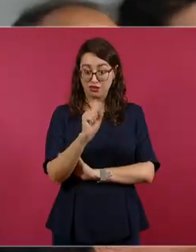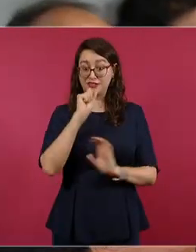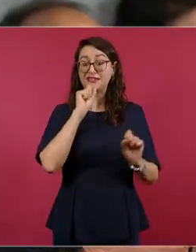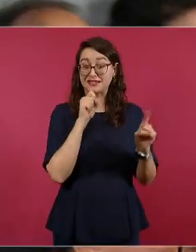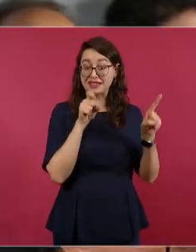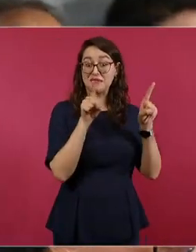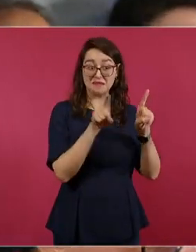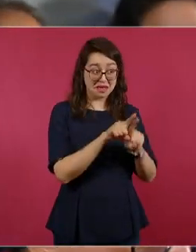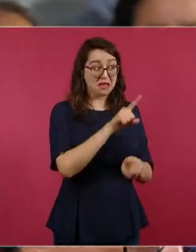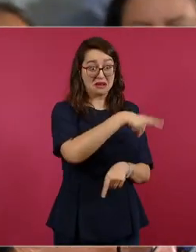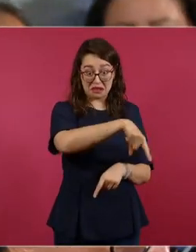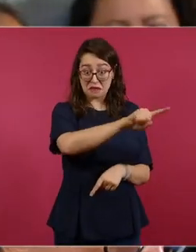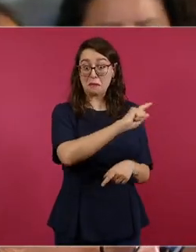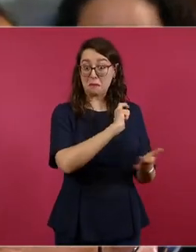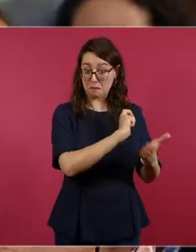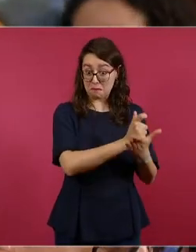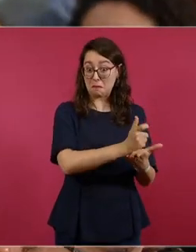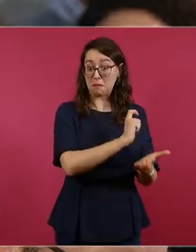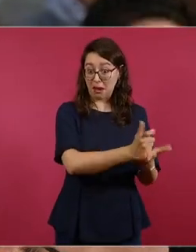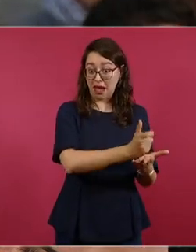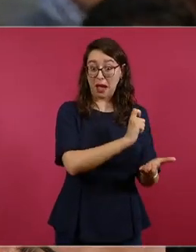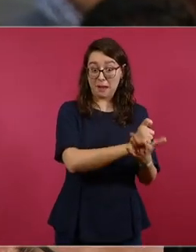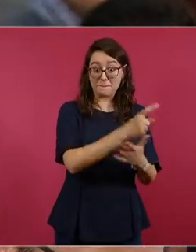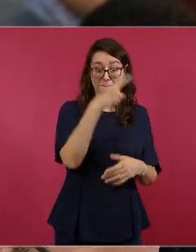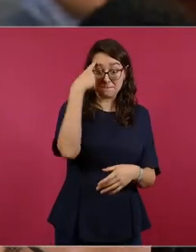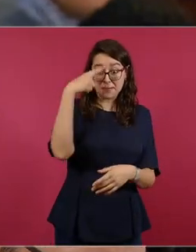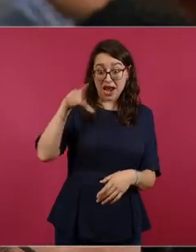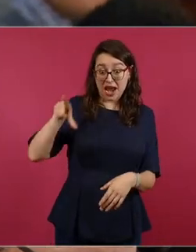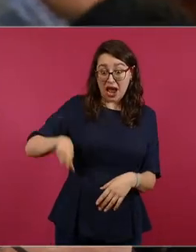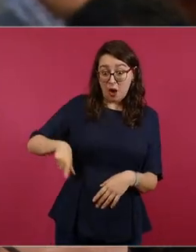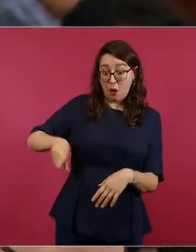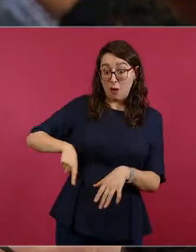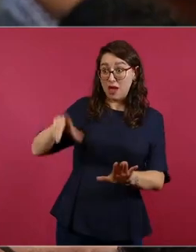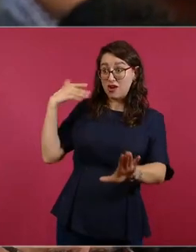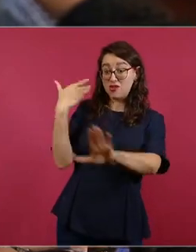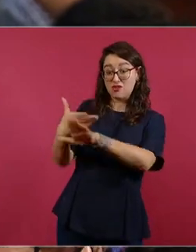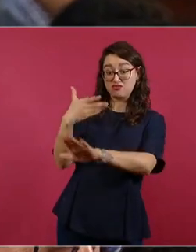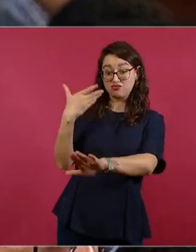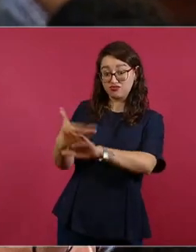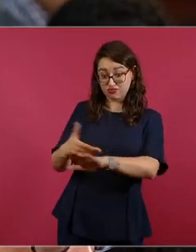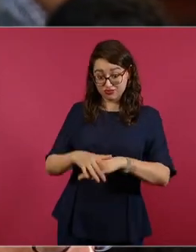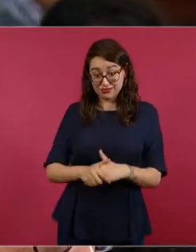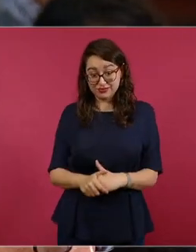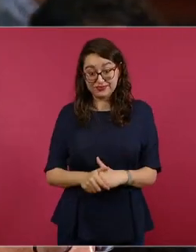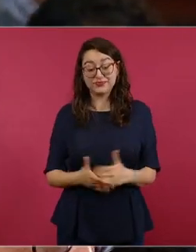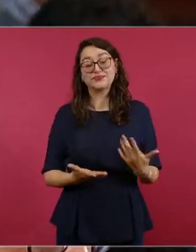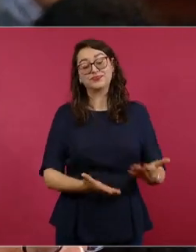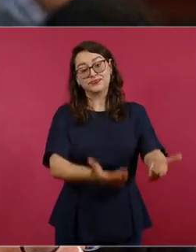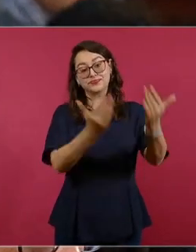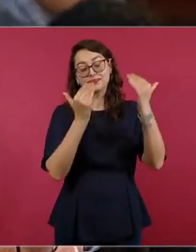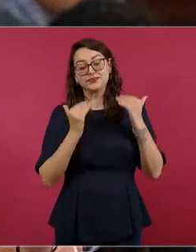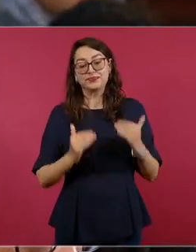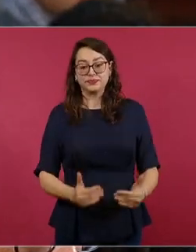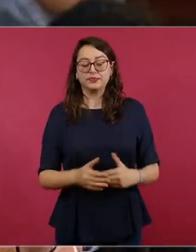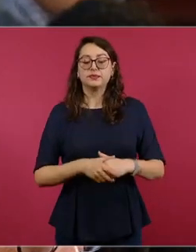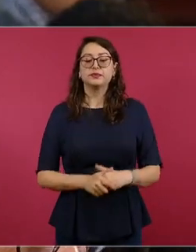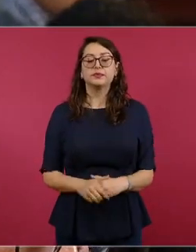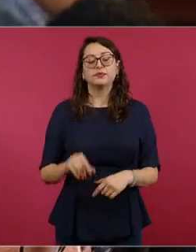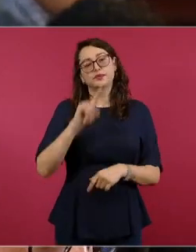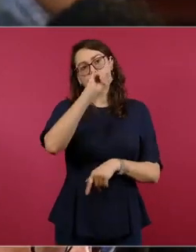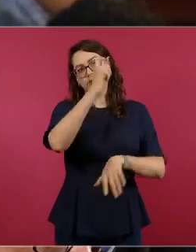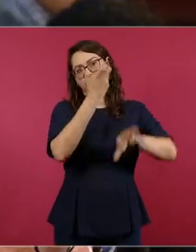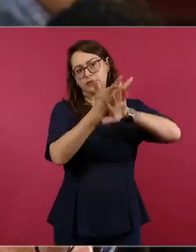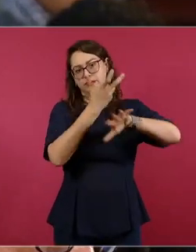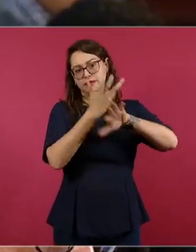Precisamente en este tema de los mexicanos en Estados Unidos, porque también era parte de la